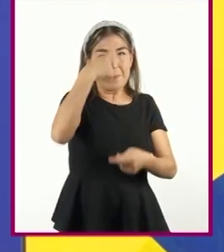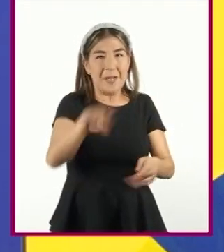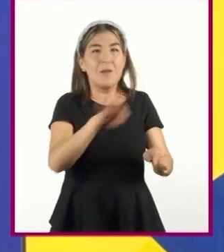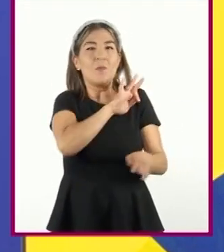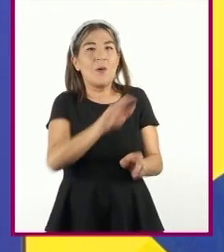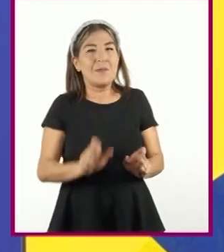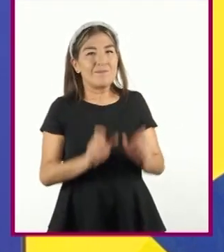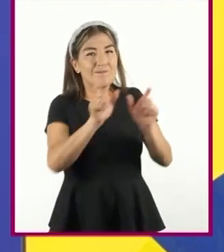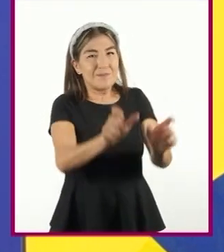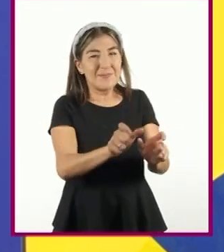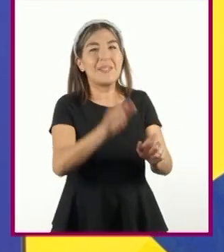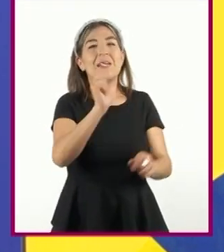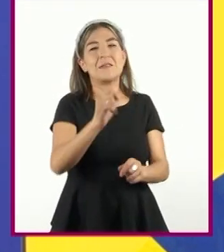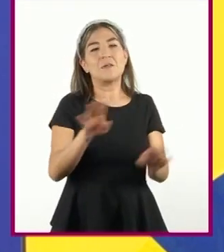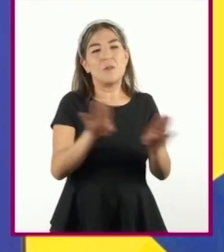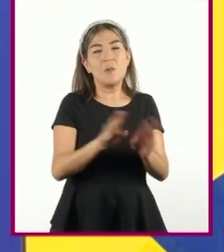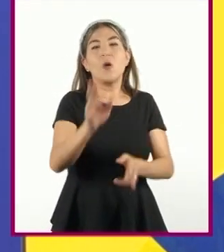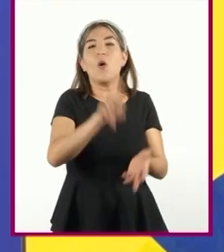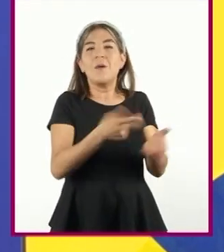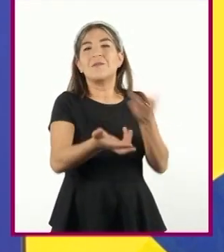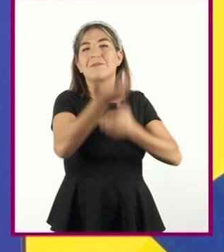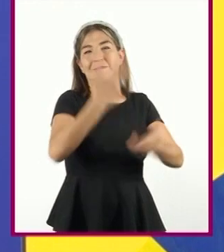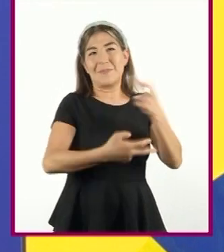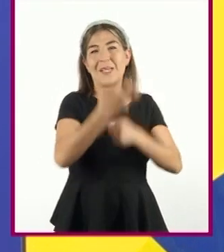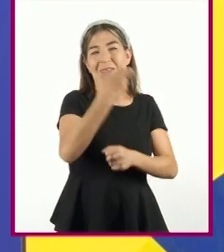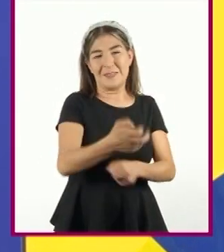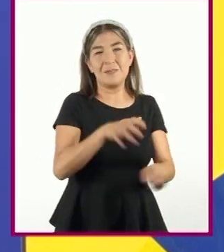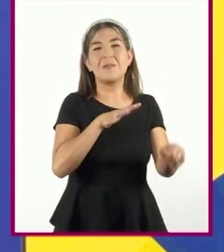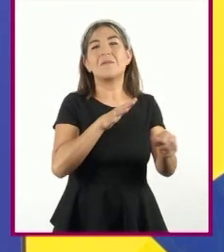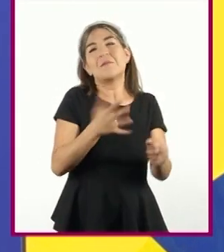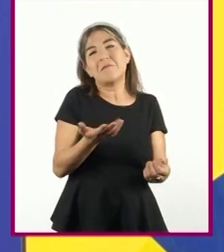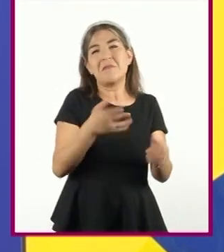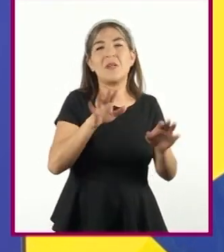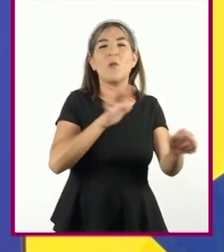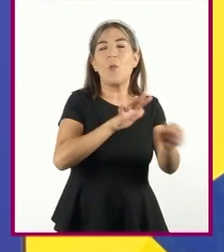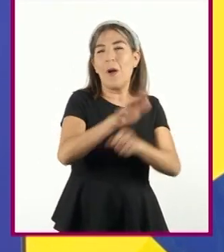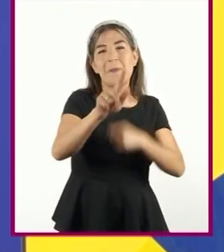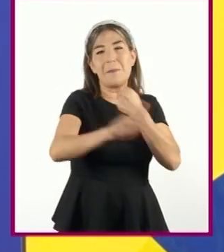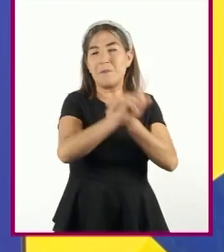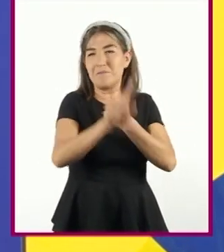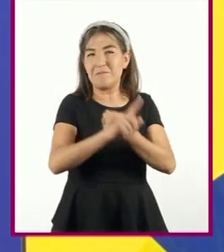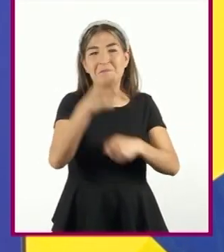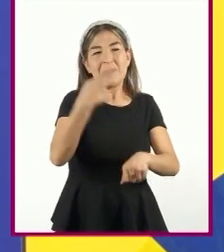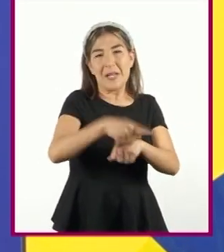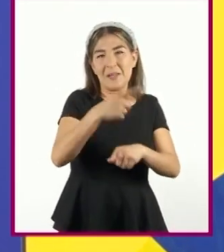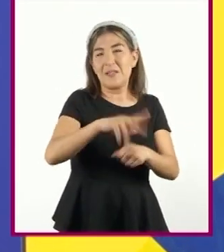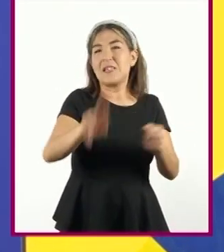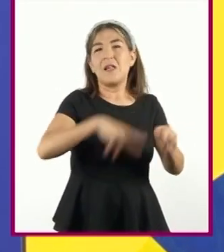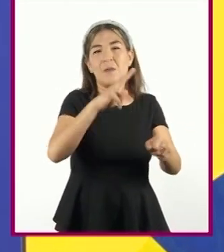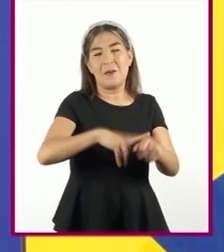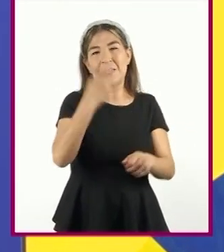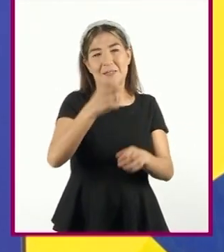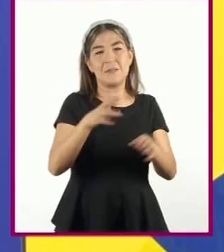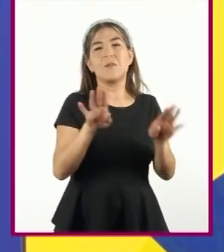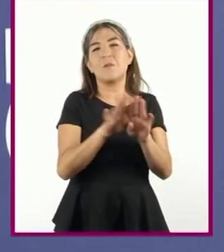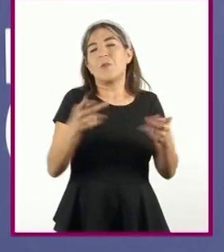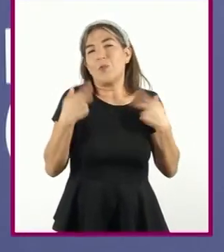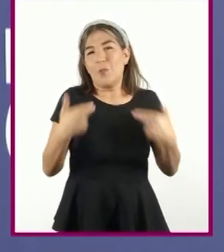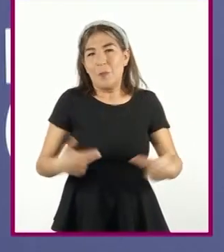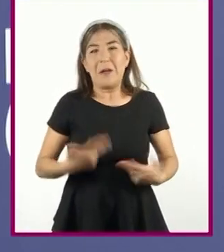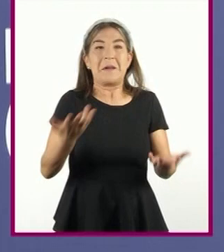frente, resistir o recuperarse de los efectos de un peligro natural o causado por la actividad